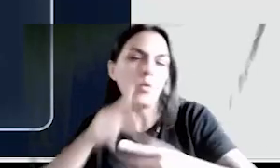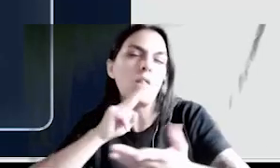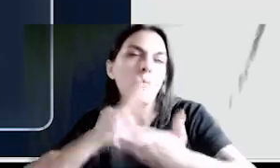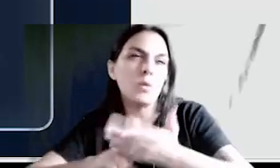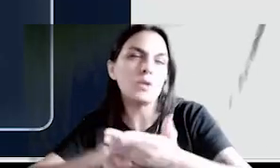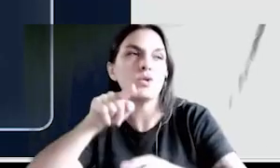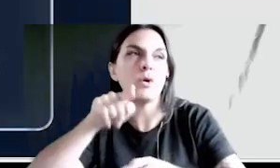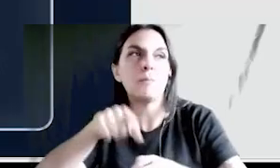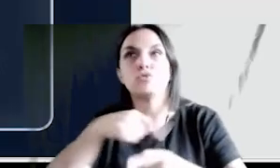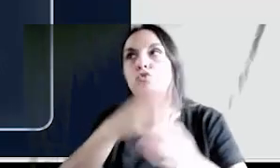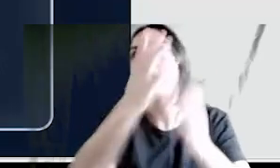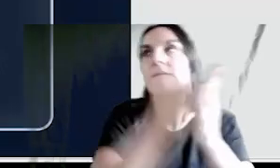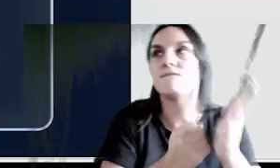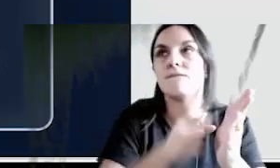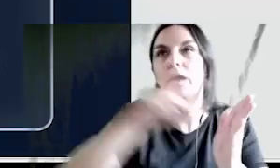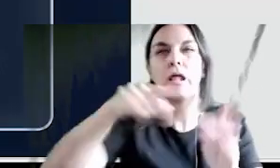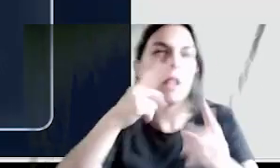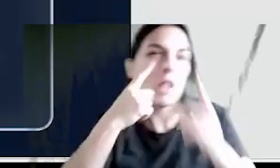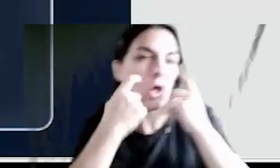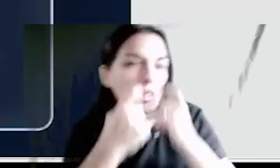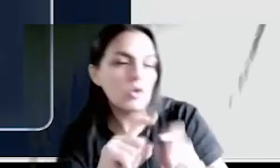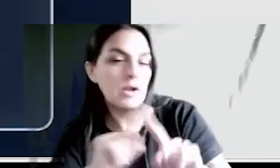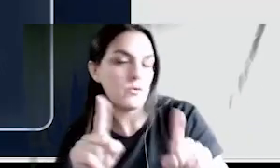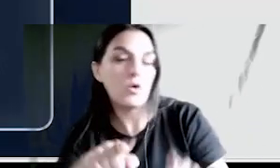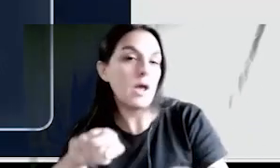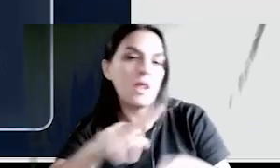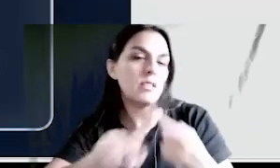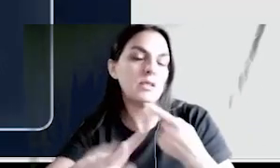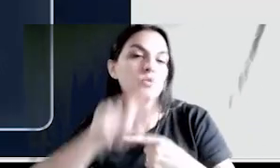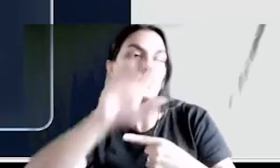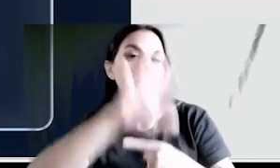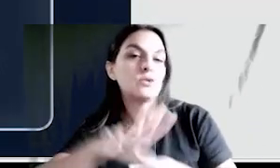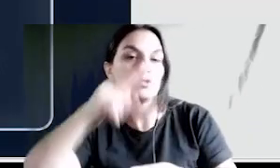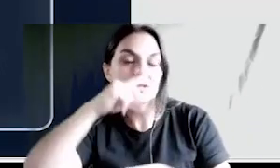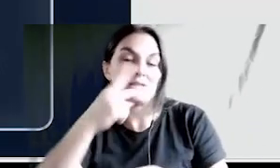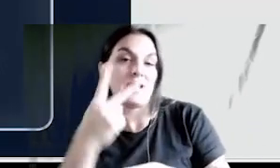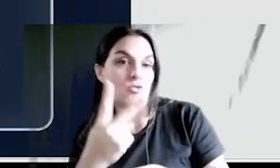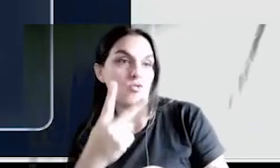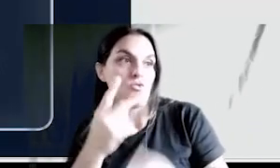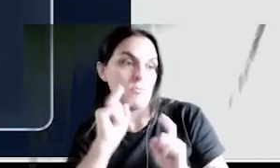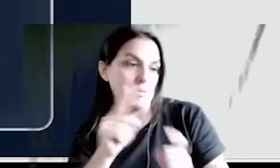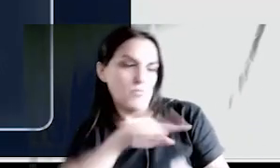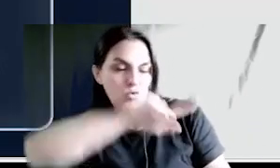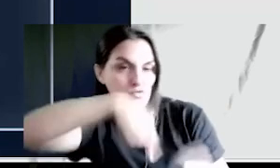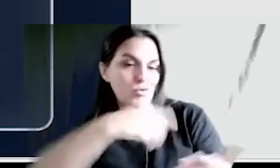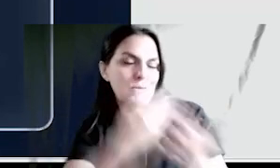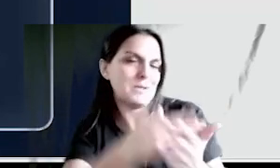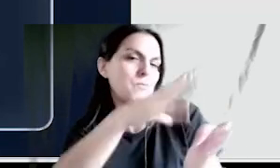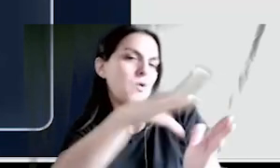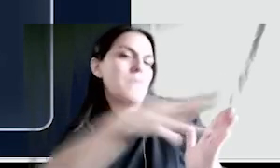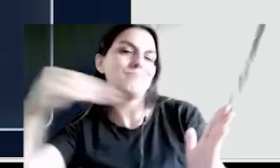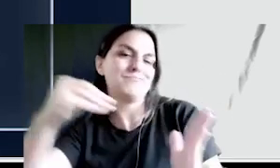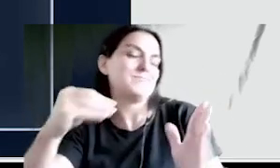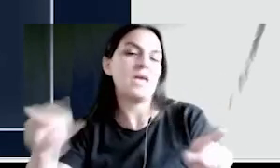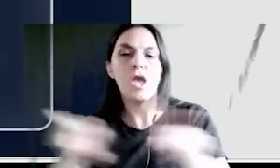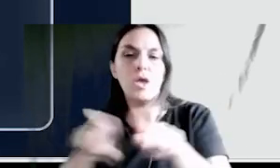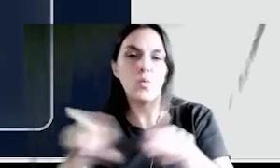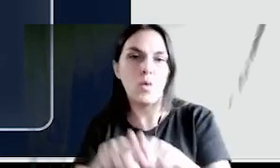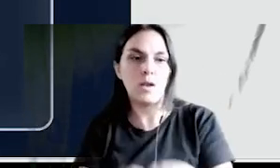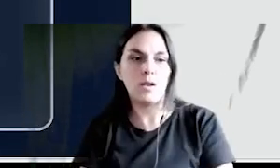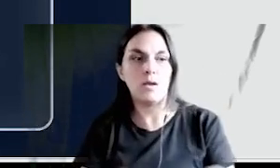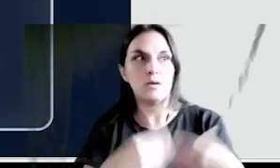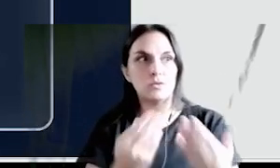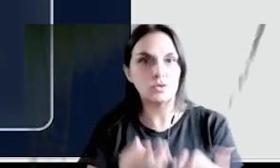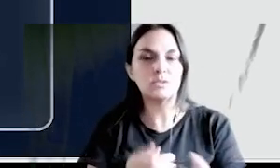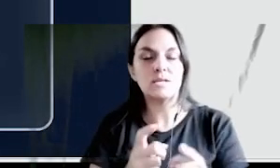lo que yo deduzco. Él nos va a tomar ese 572 como nosotros lo presentemos. Nosotros mismos, o sea, el